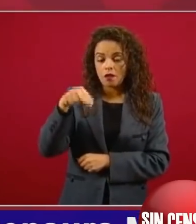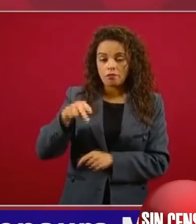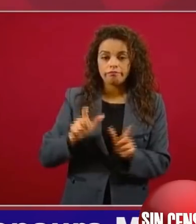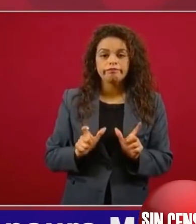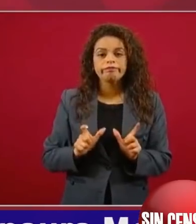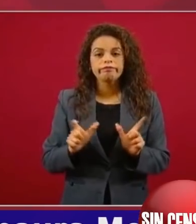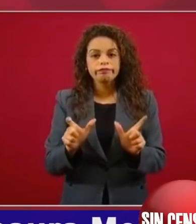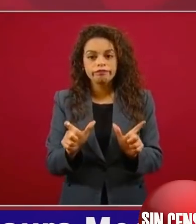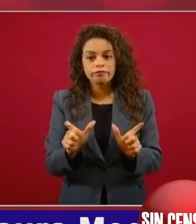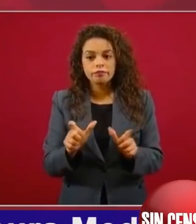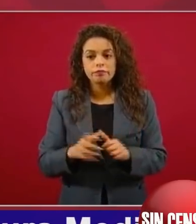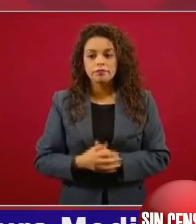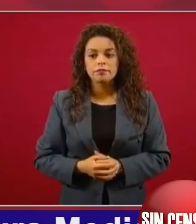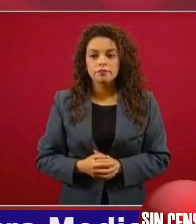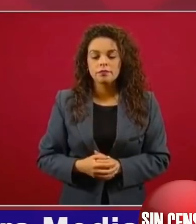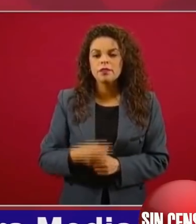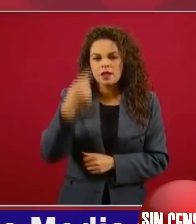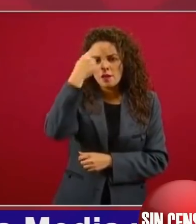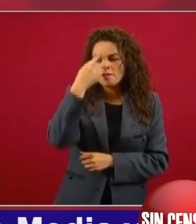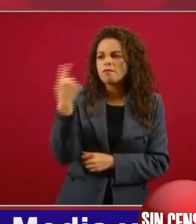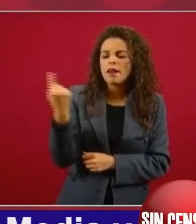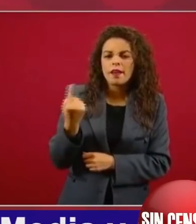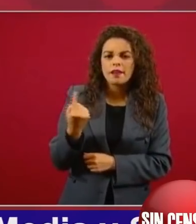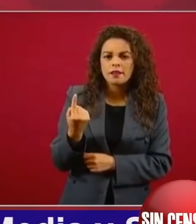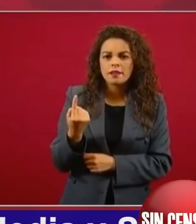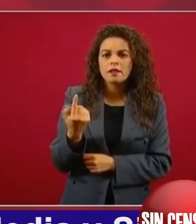propósito de tener